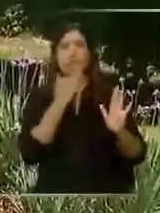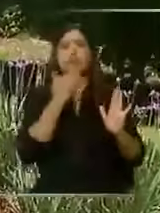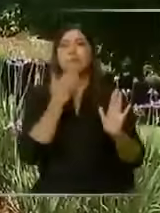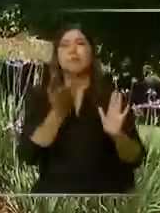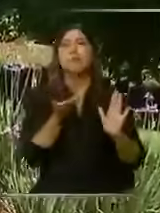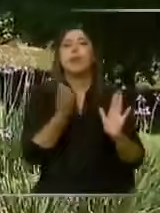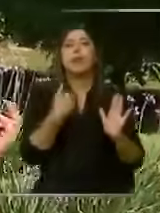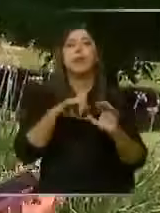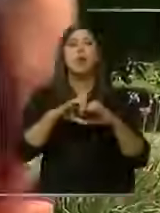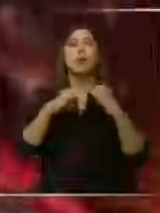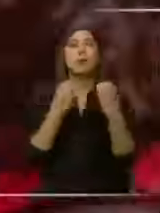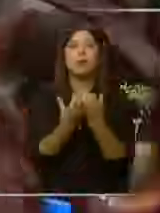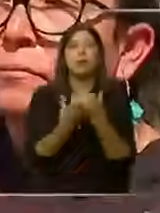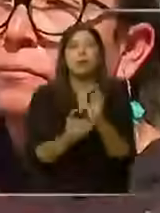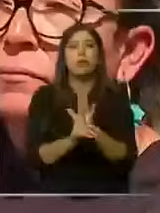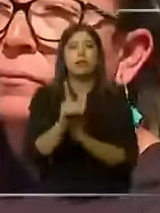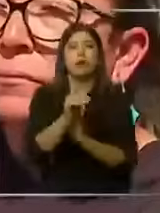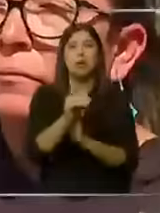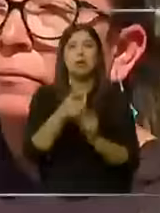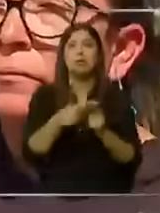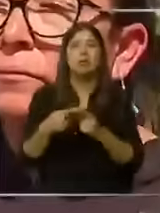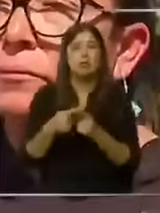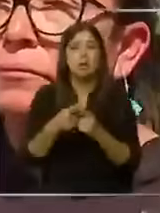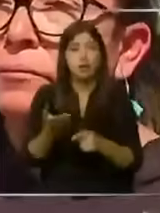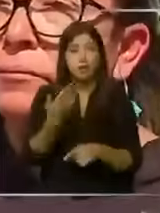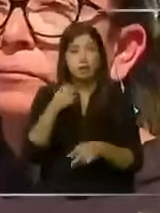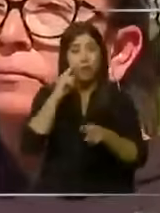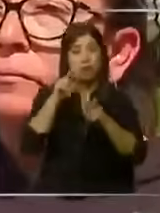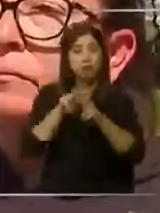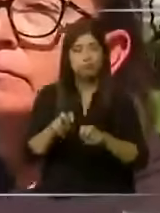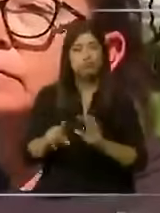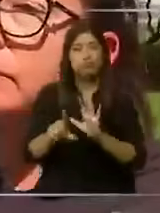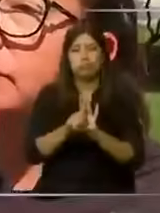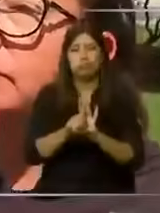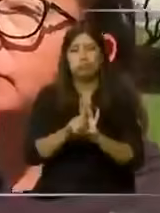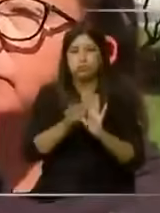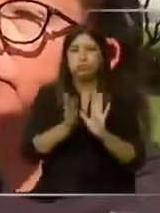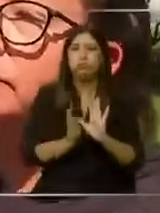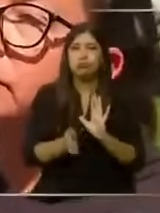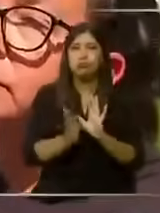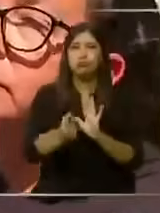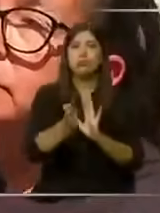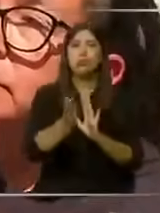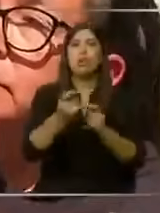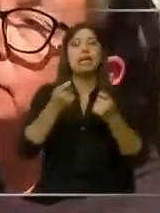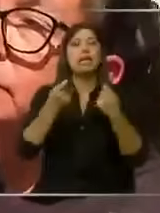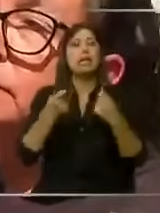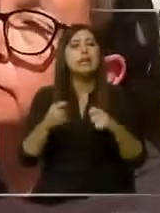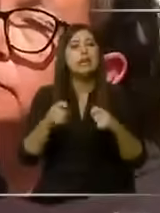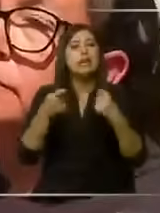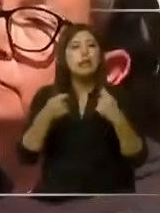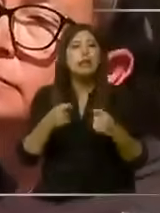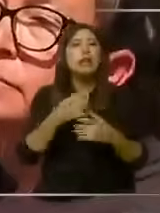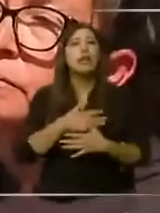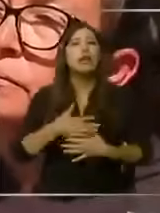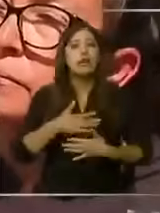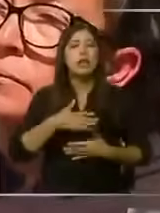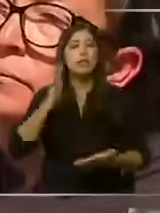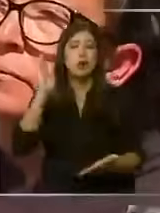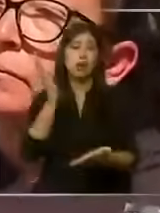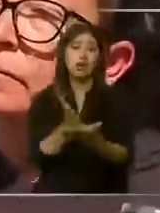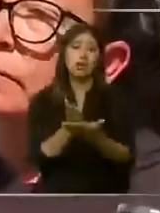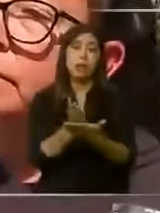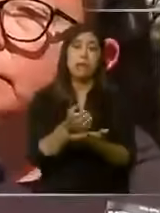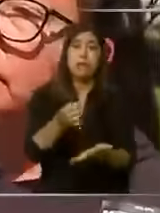facultades como Corporación de Desarrollo Social. Ya estamos haciendo el estudio legal, vamos a intentar. Primero queremos exigir y nos parece